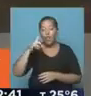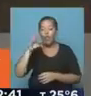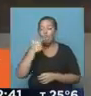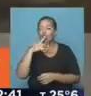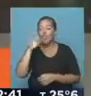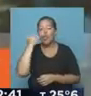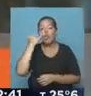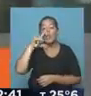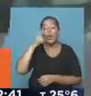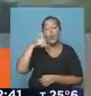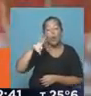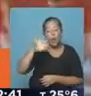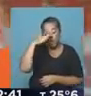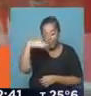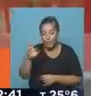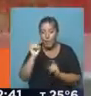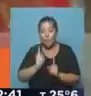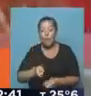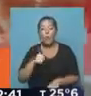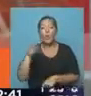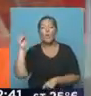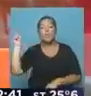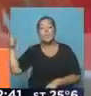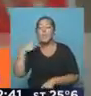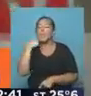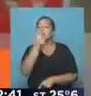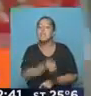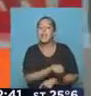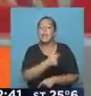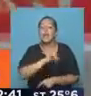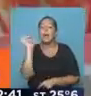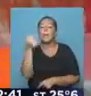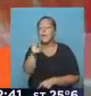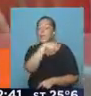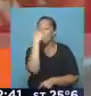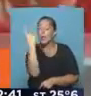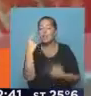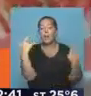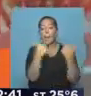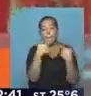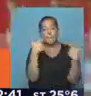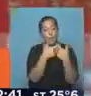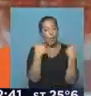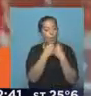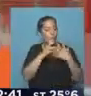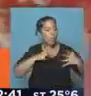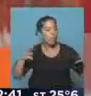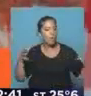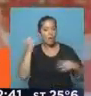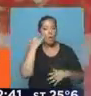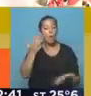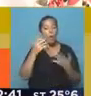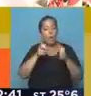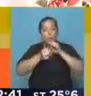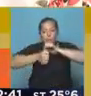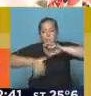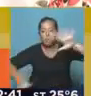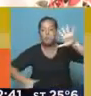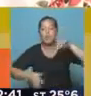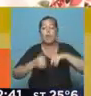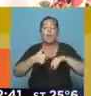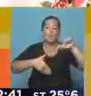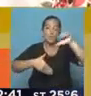cuando identificaron lo que en el mismo Brasil llamaban campeones nacionales es decir empresas de mucho tamaño que podían expandirse sobre todo